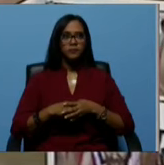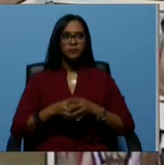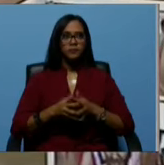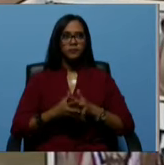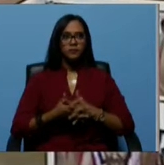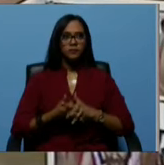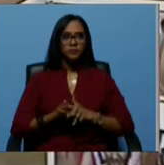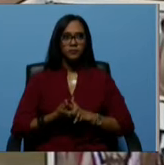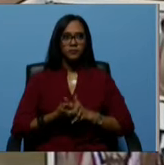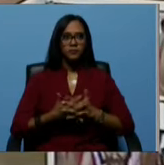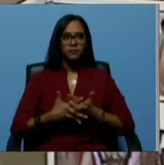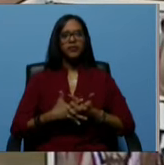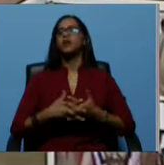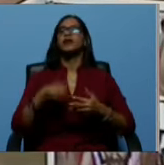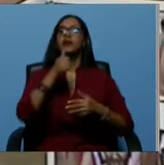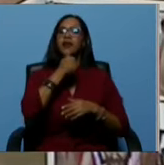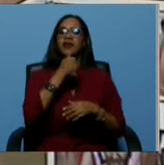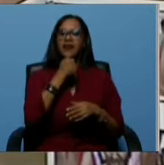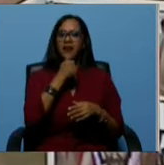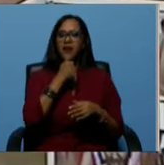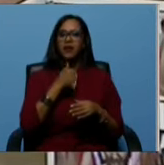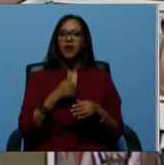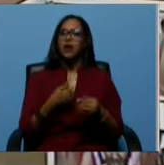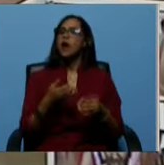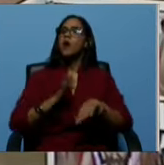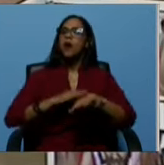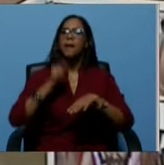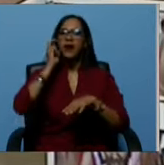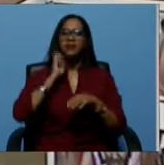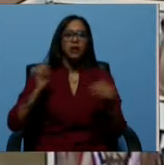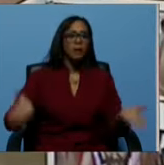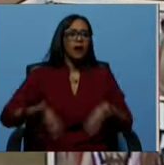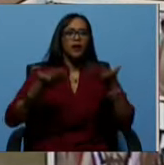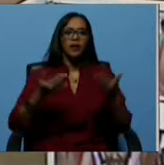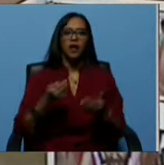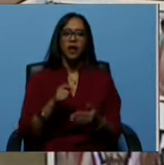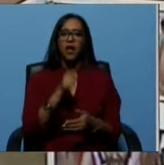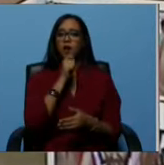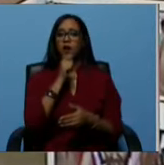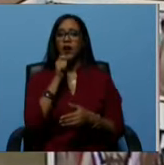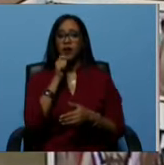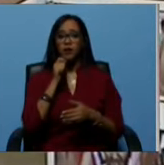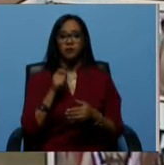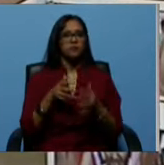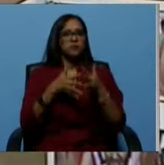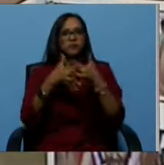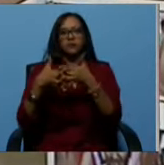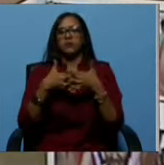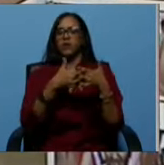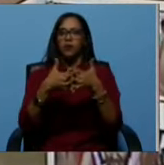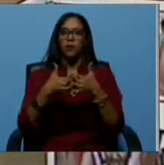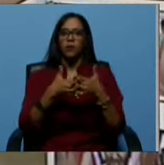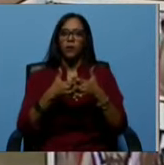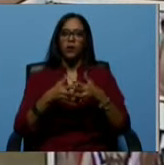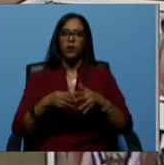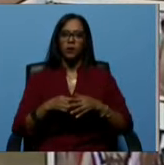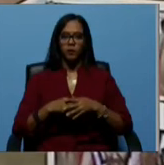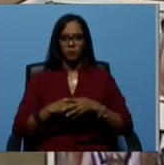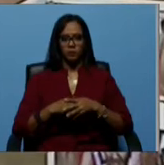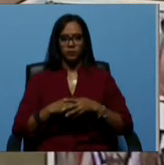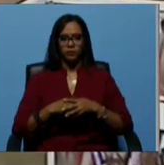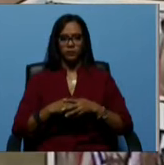¿Quién levantó el fascismo allá en Ucrania? Estados Unidos.